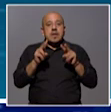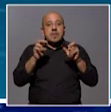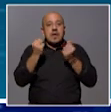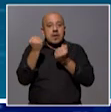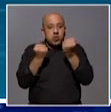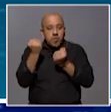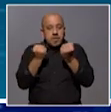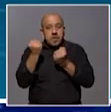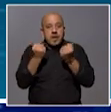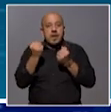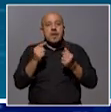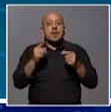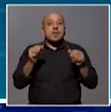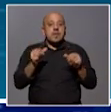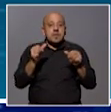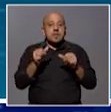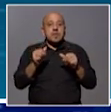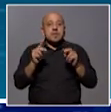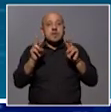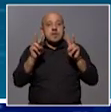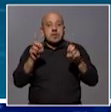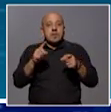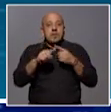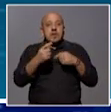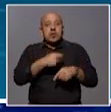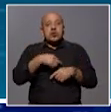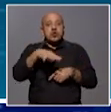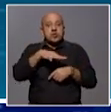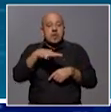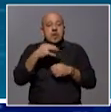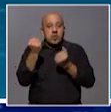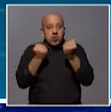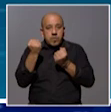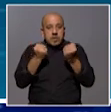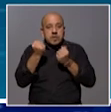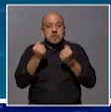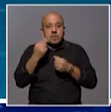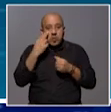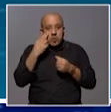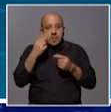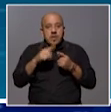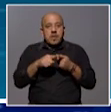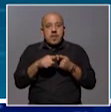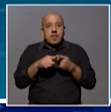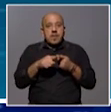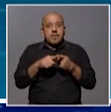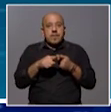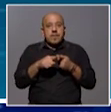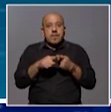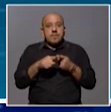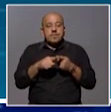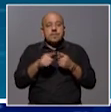economía está generando bueno consecuencias sociales y económicas dramáticas recién en